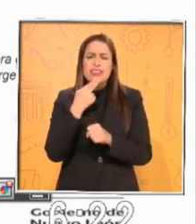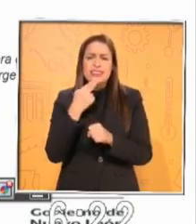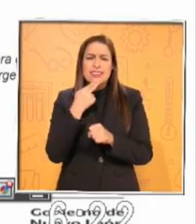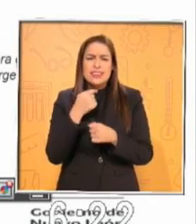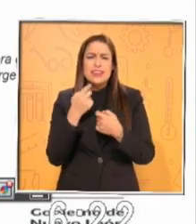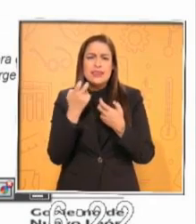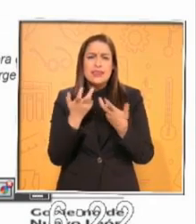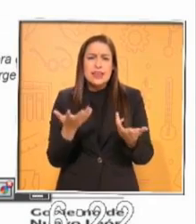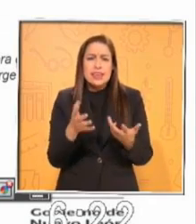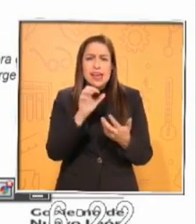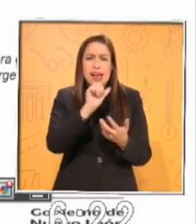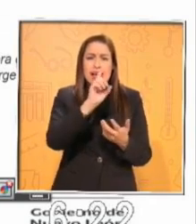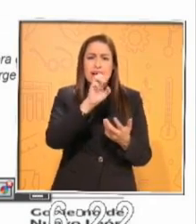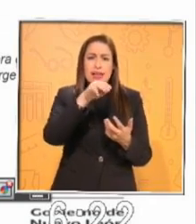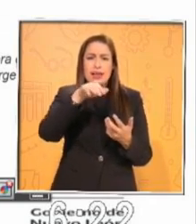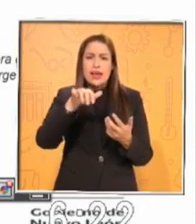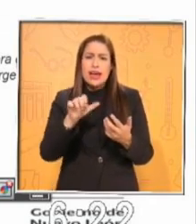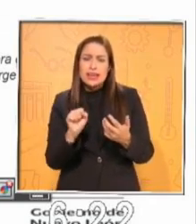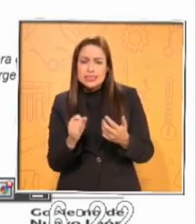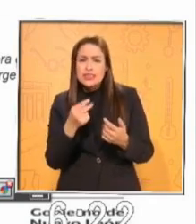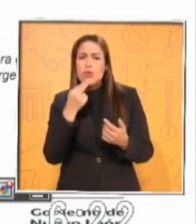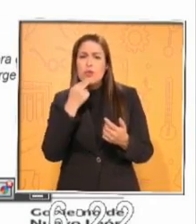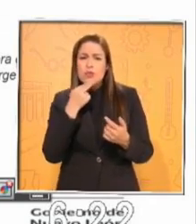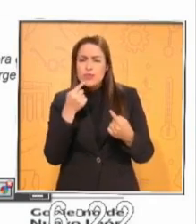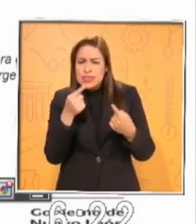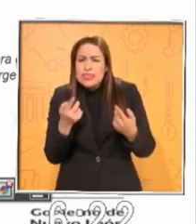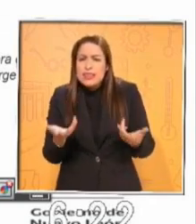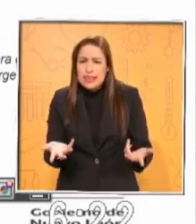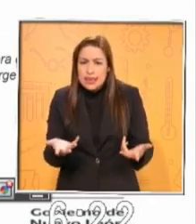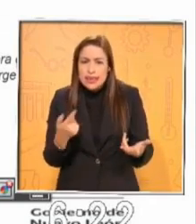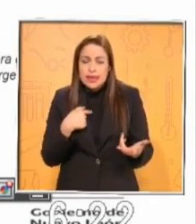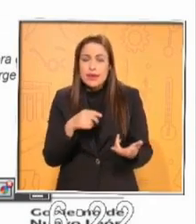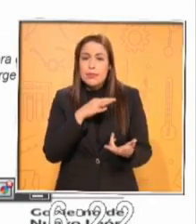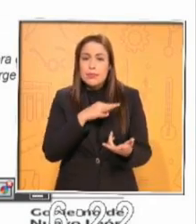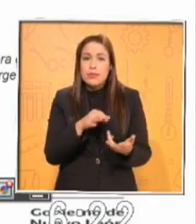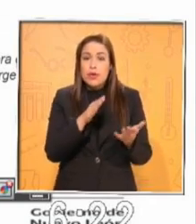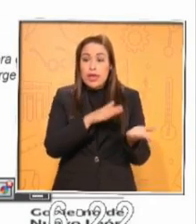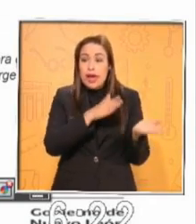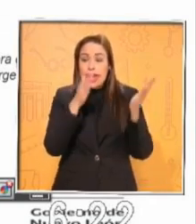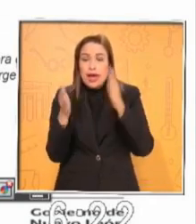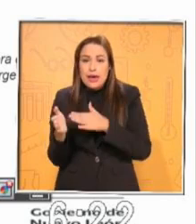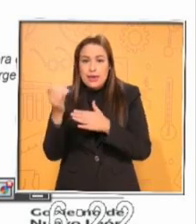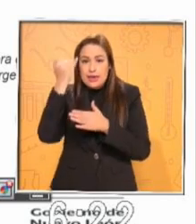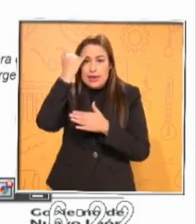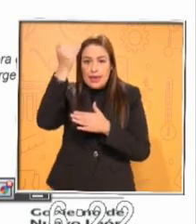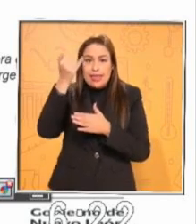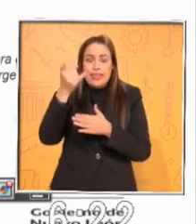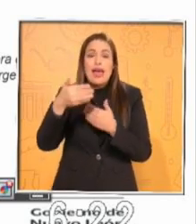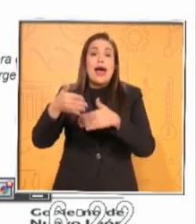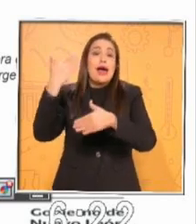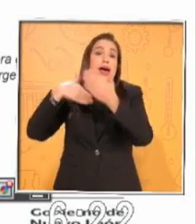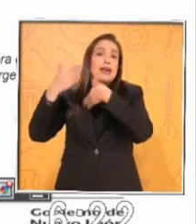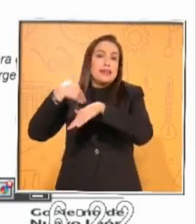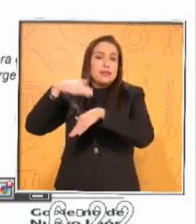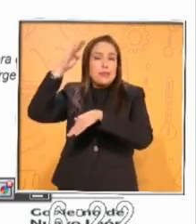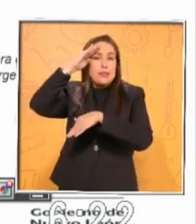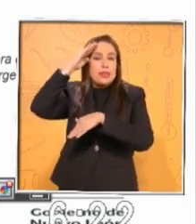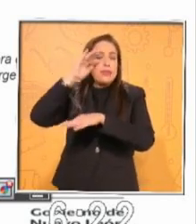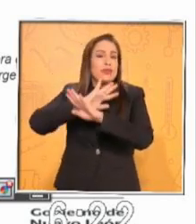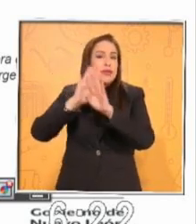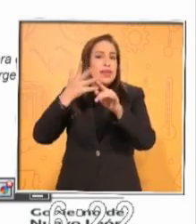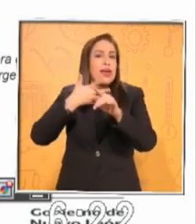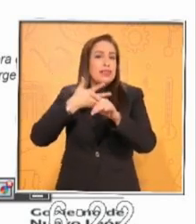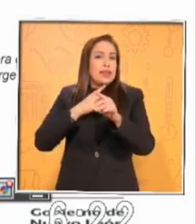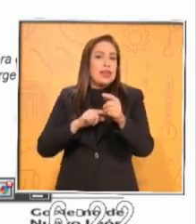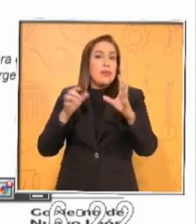palabra además? La función es agregar una idea a un pensamiento que ya teníamos.